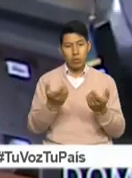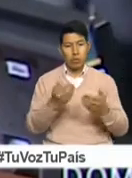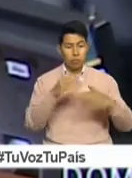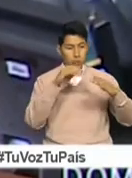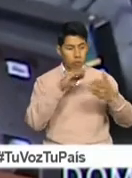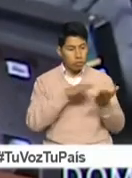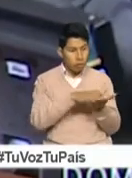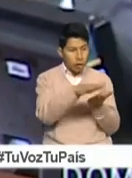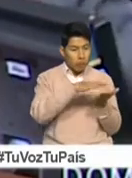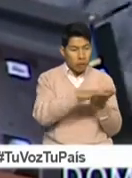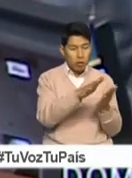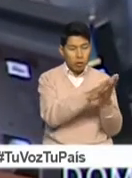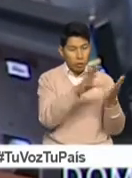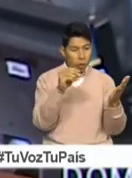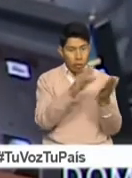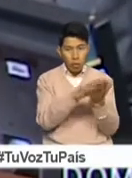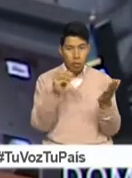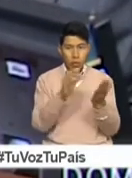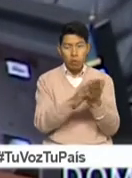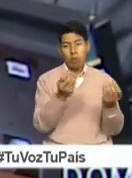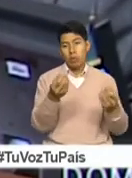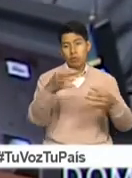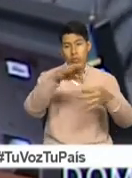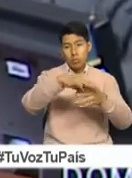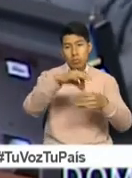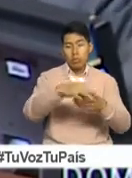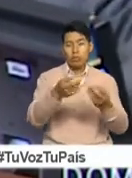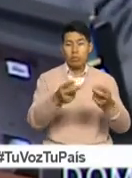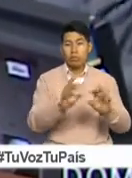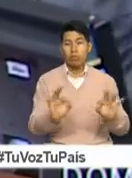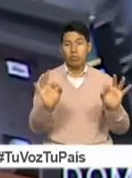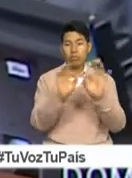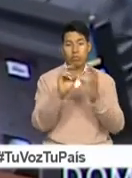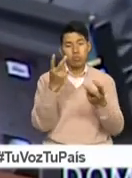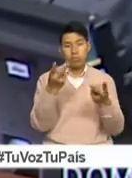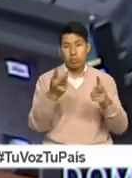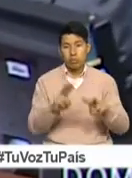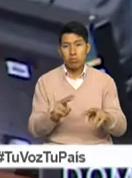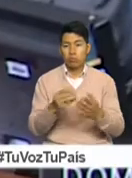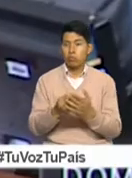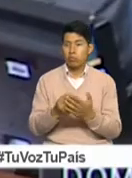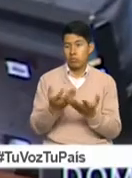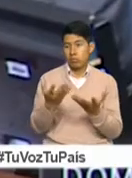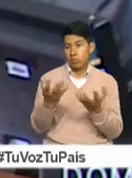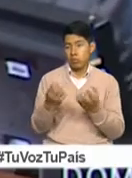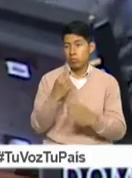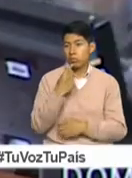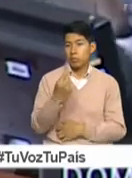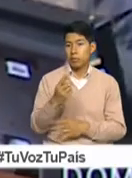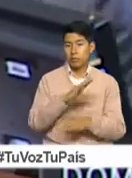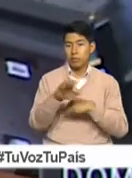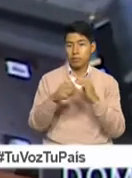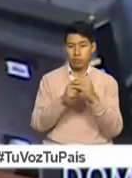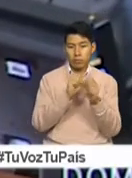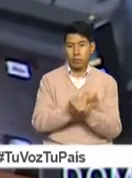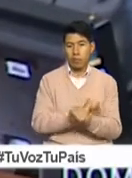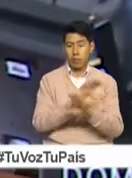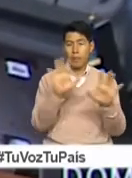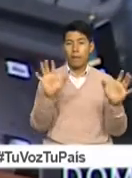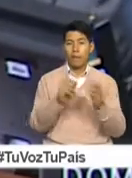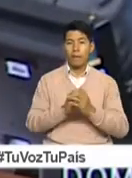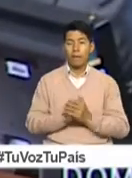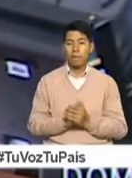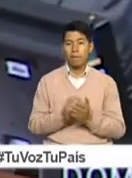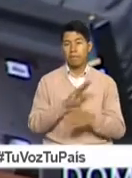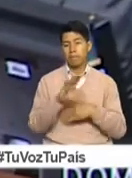desde el propio momento de votación y también queremos decir de forma clara y parafraseando lo que